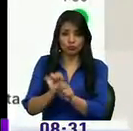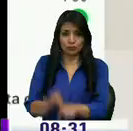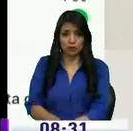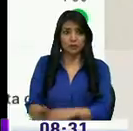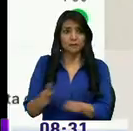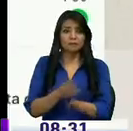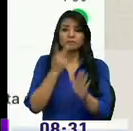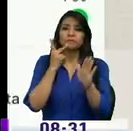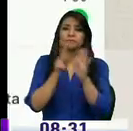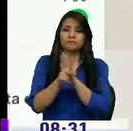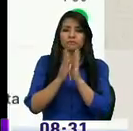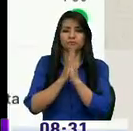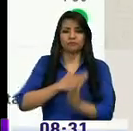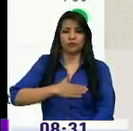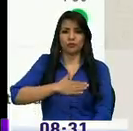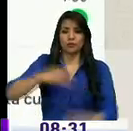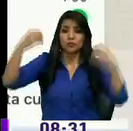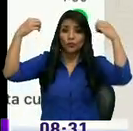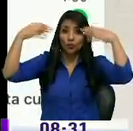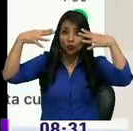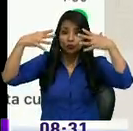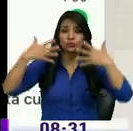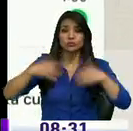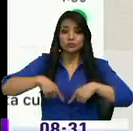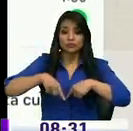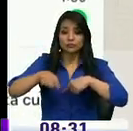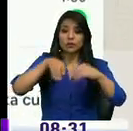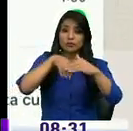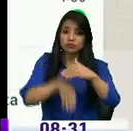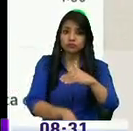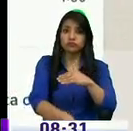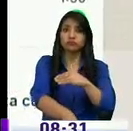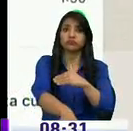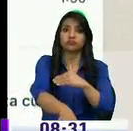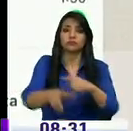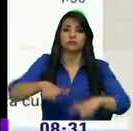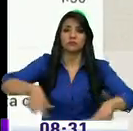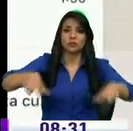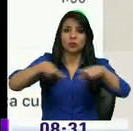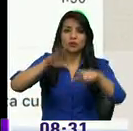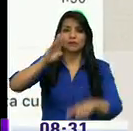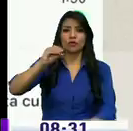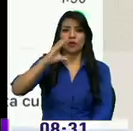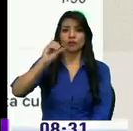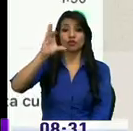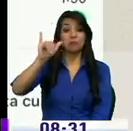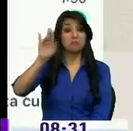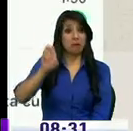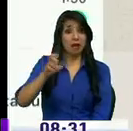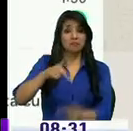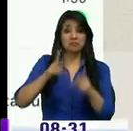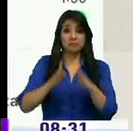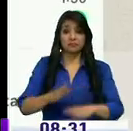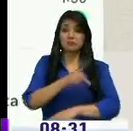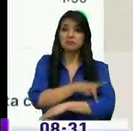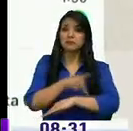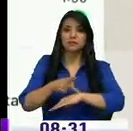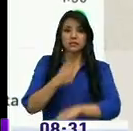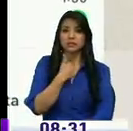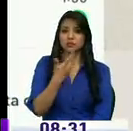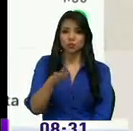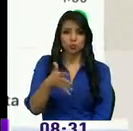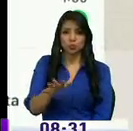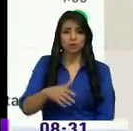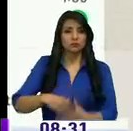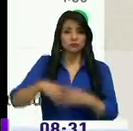cuenta mi denuncia, por favor, ya que las luminarias de toda obra de paso a desnivel y puentes en el sector de la Bocatoma, trabajo realizado por la prefectura de Pichincha,